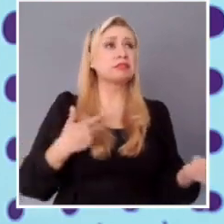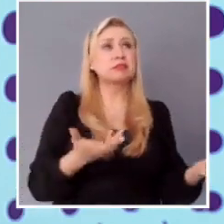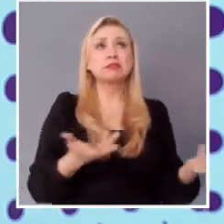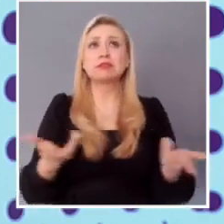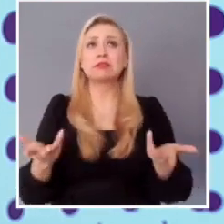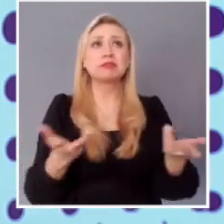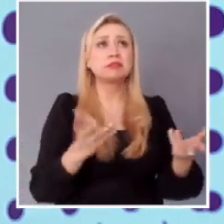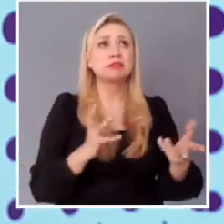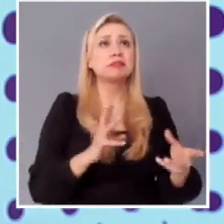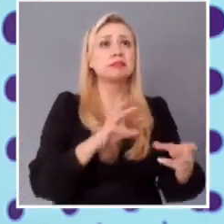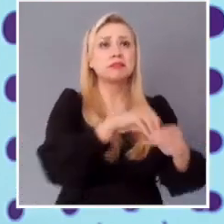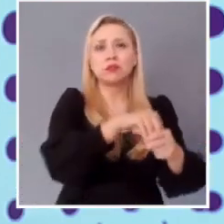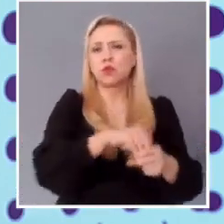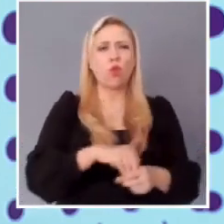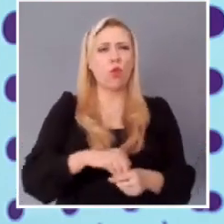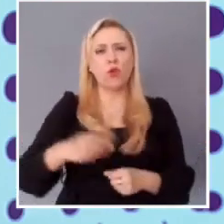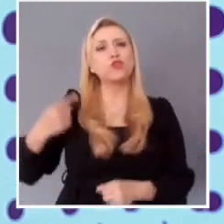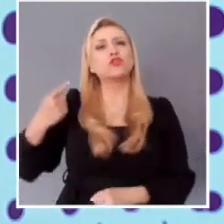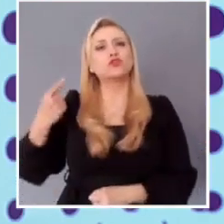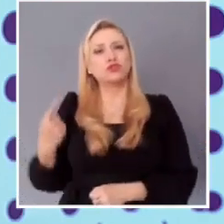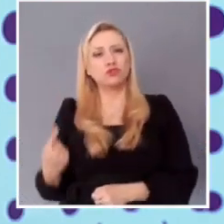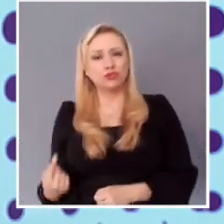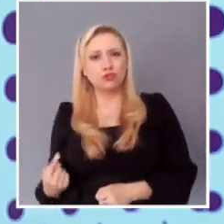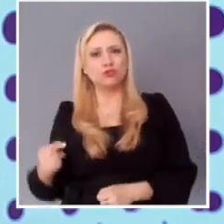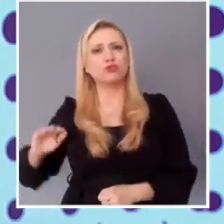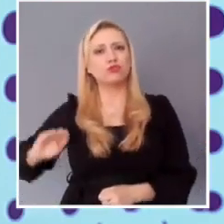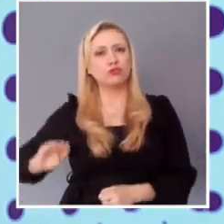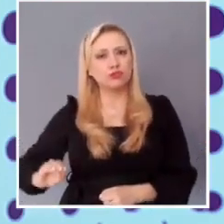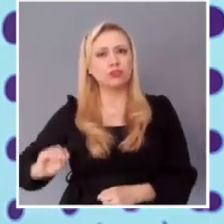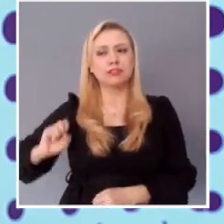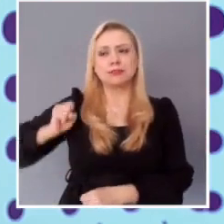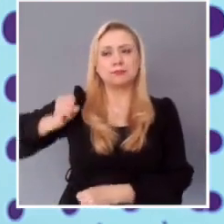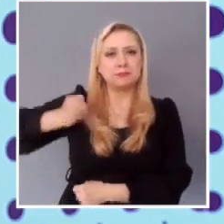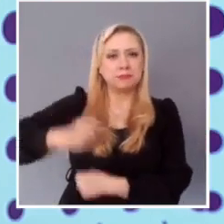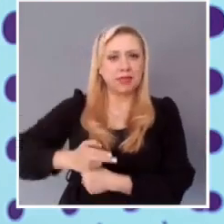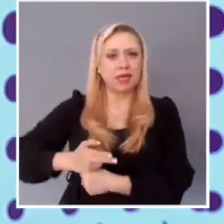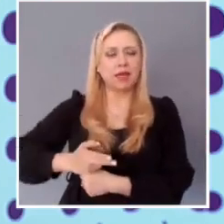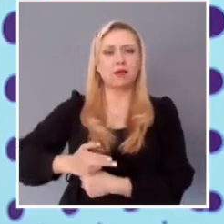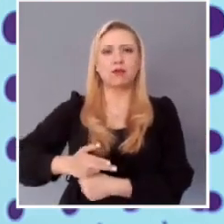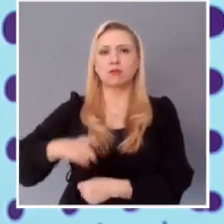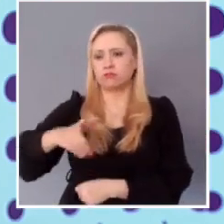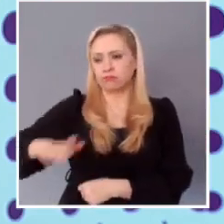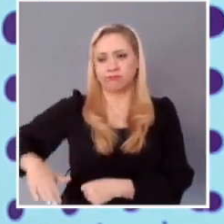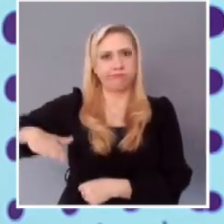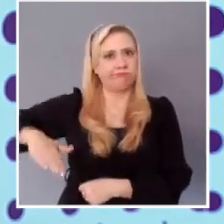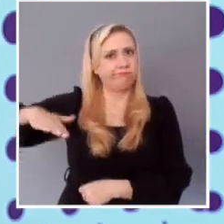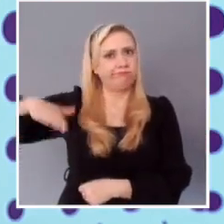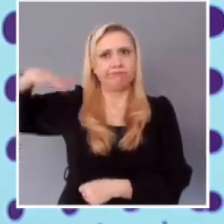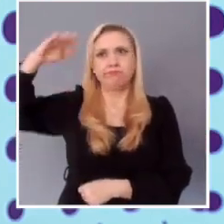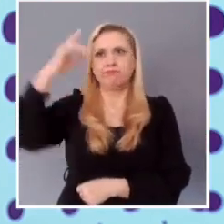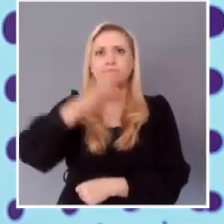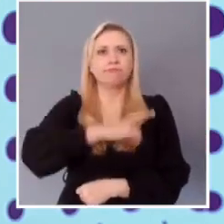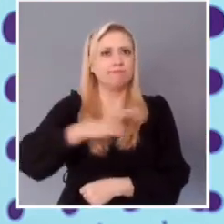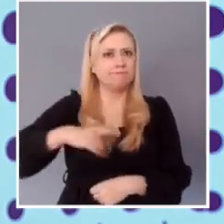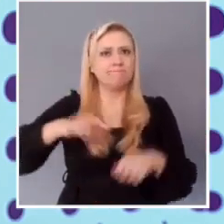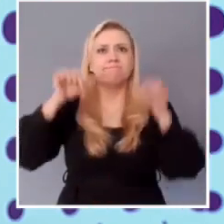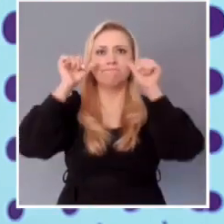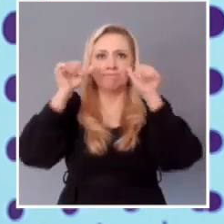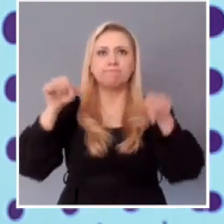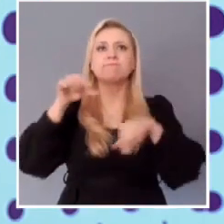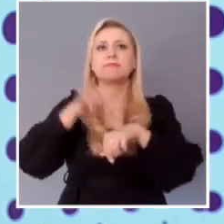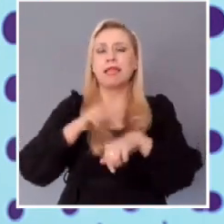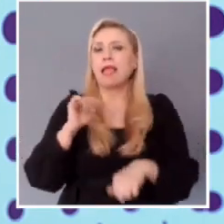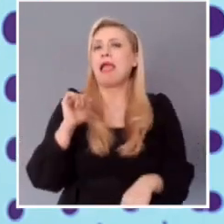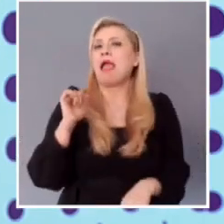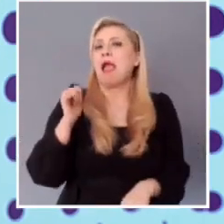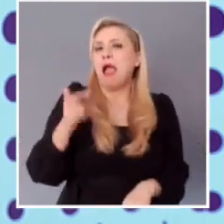incluirme, sino que sí sea desde una edad temprana, como mencionaban ya antes, en todas las etapas de la vida. Entonces le daría también